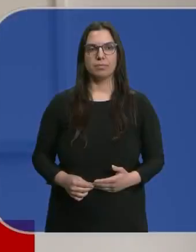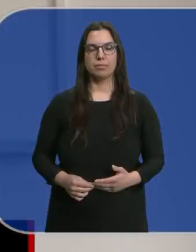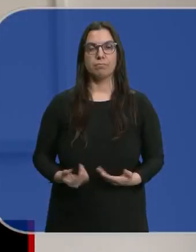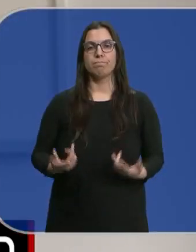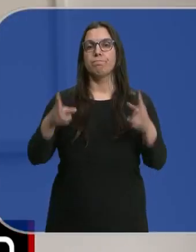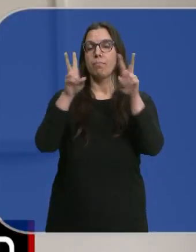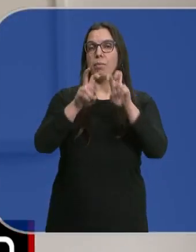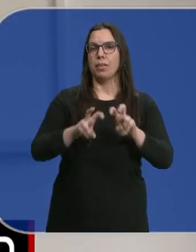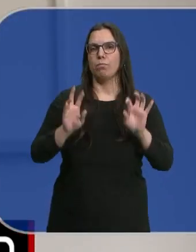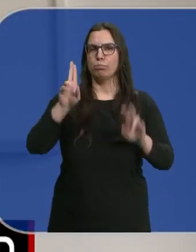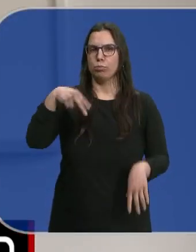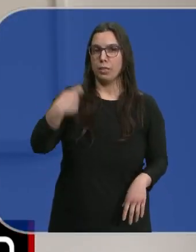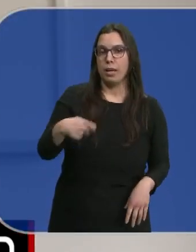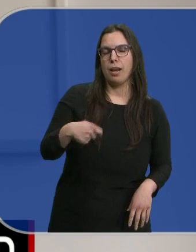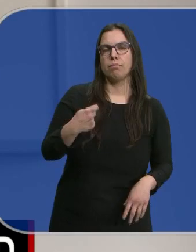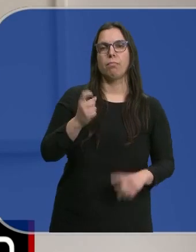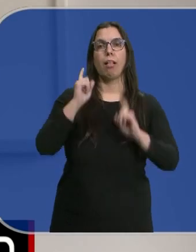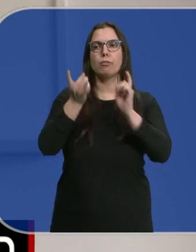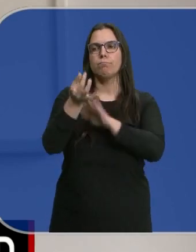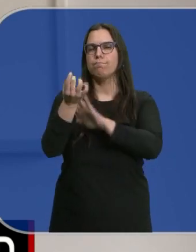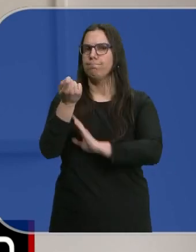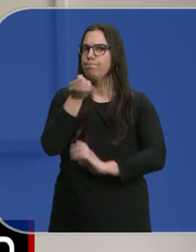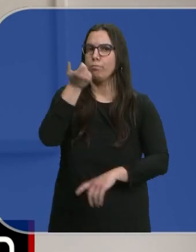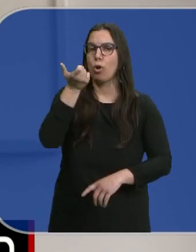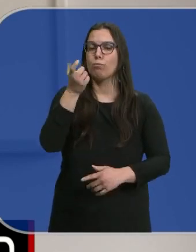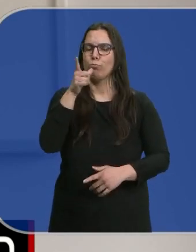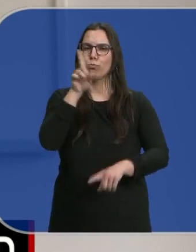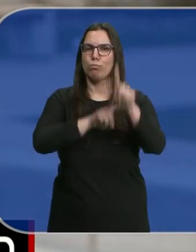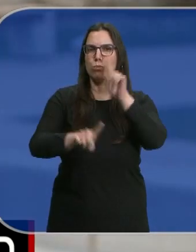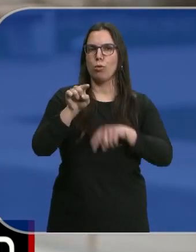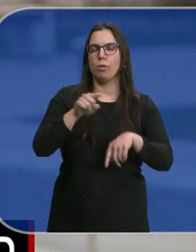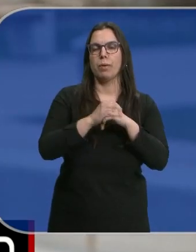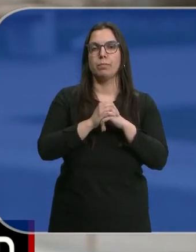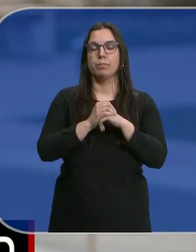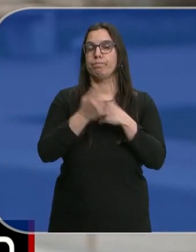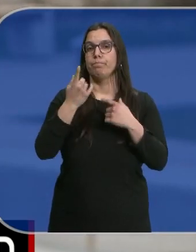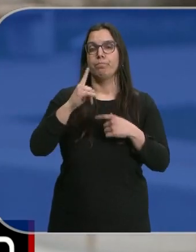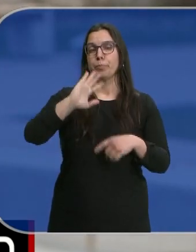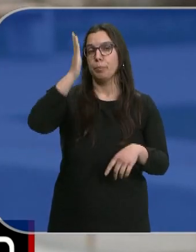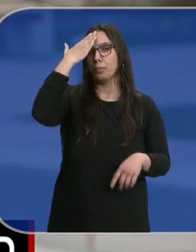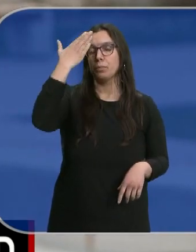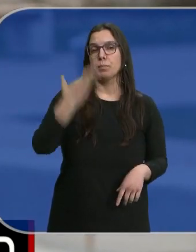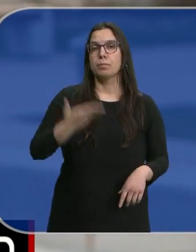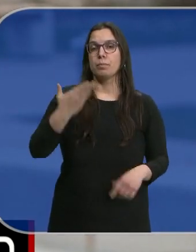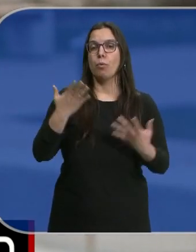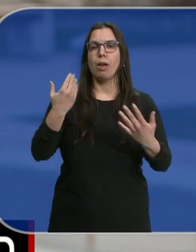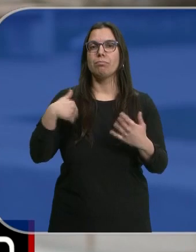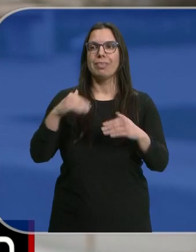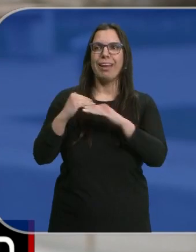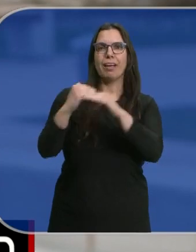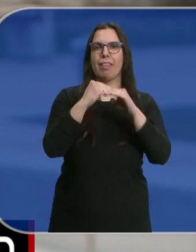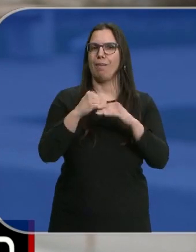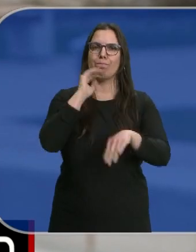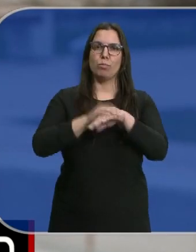Las investigaciones son caras, los casos son pocos y ahí está un poco la problemática. Un principio básico que es el de equidad, que no se